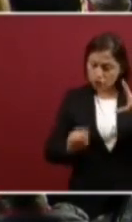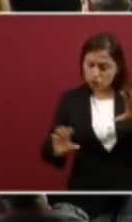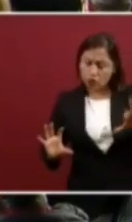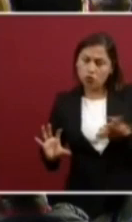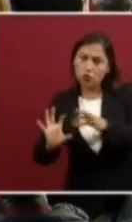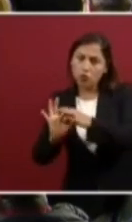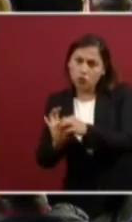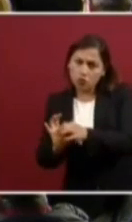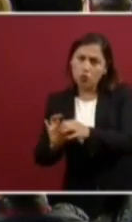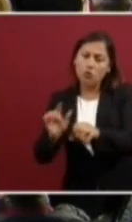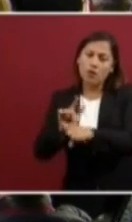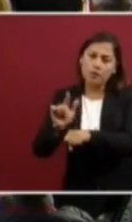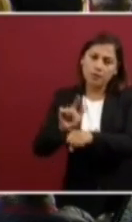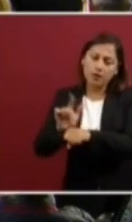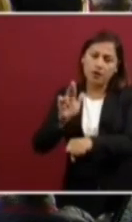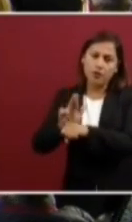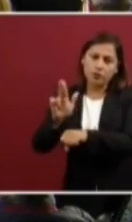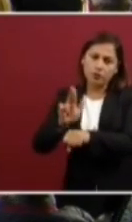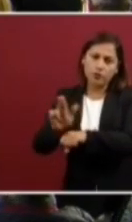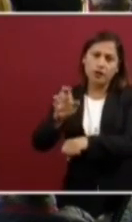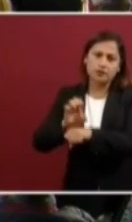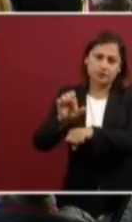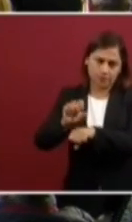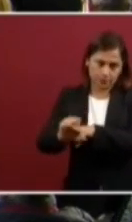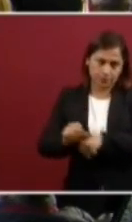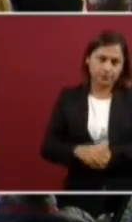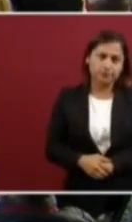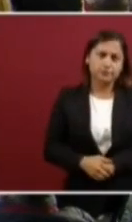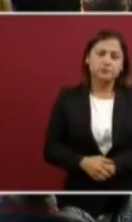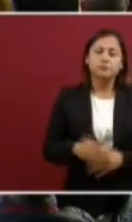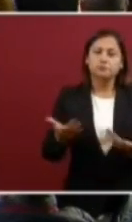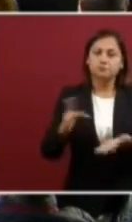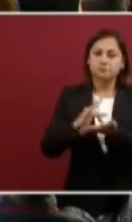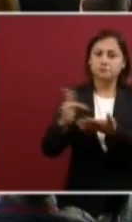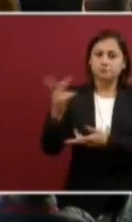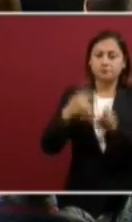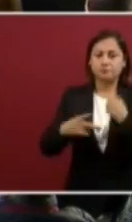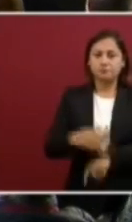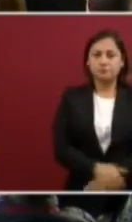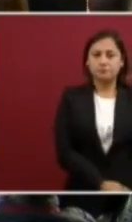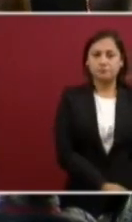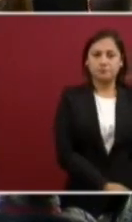bienvenidas y bienvenidos todos gracias al isr versiones tc del uso la plana